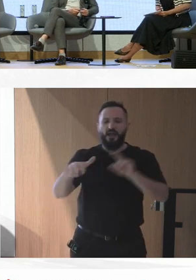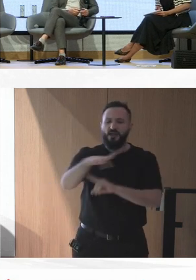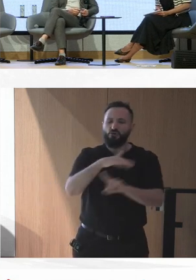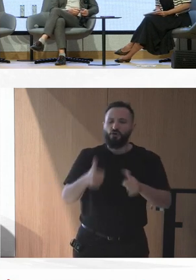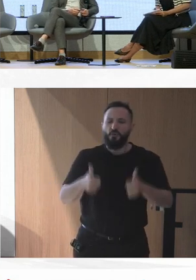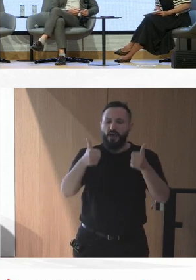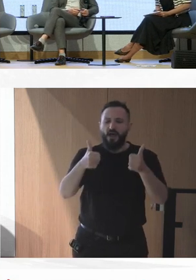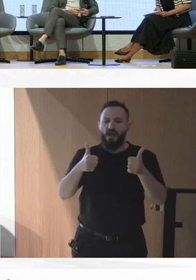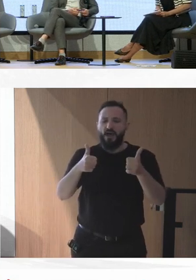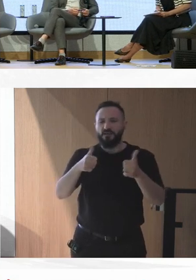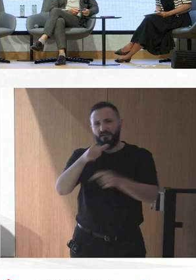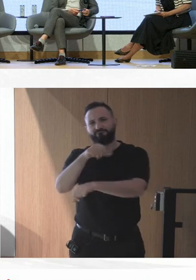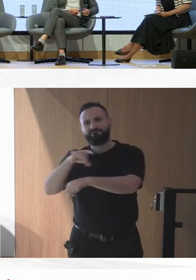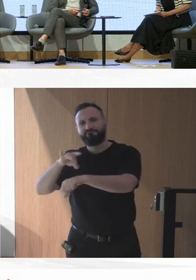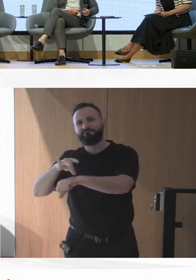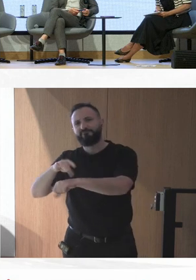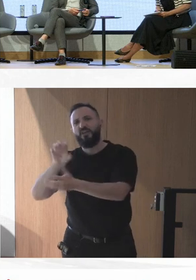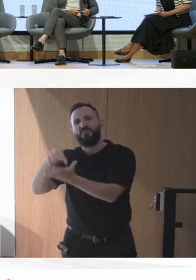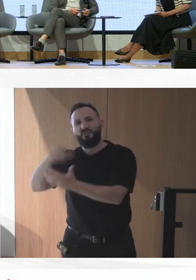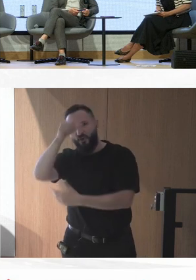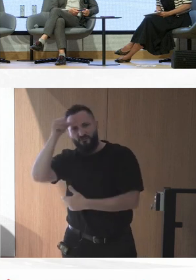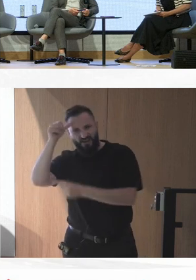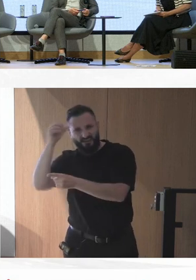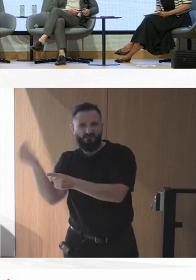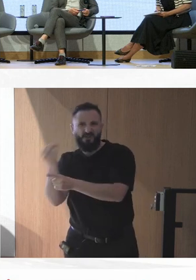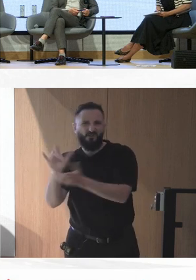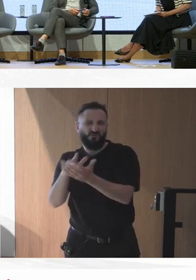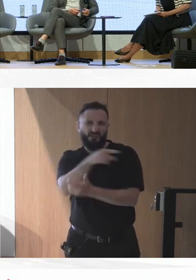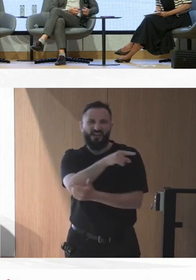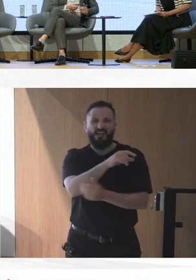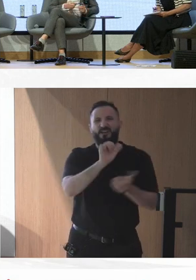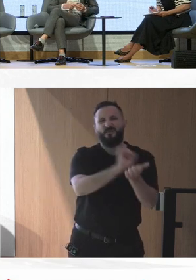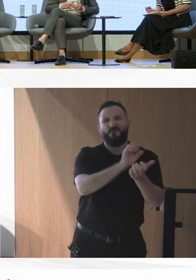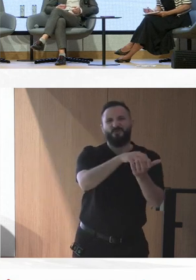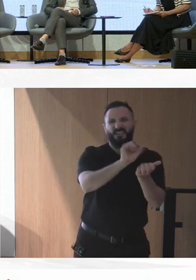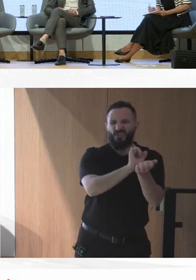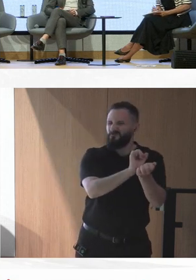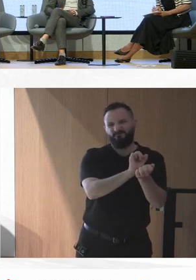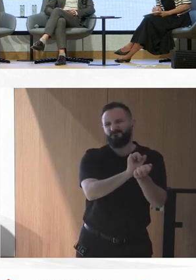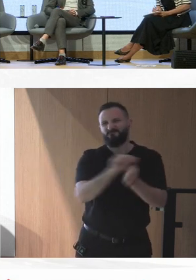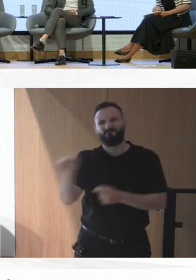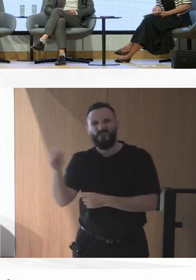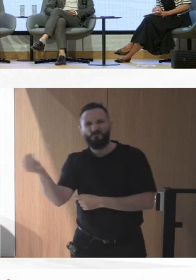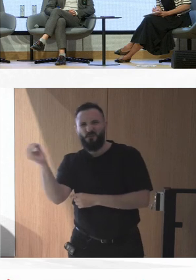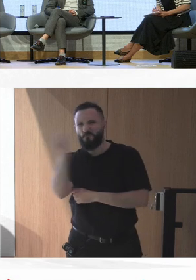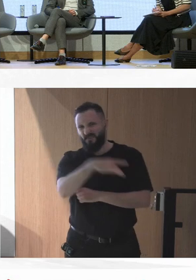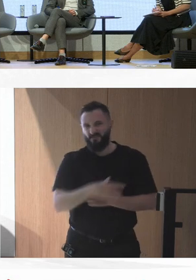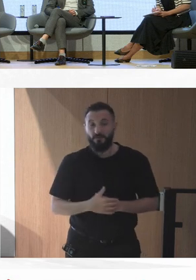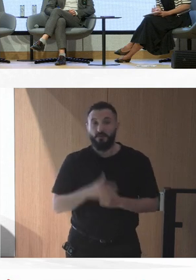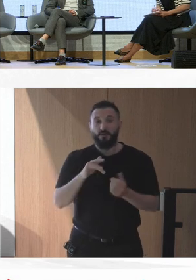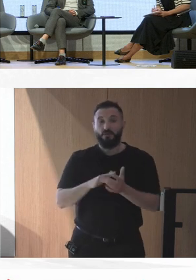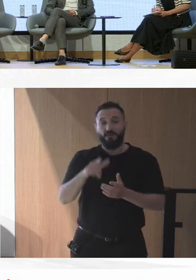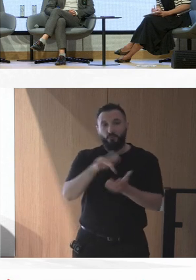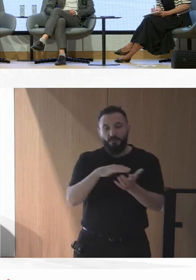mejor en una institución forense que en una prisión. Así que hasta que haya alternativas a la institucionalización,